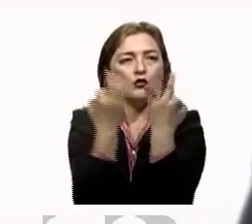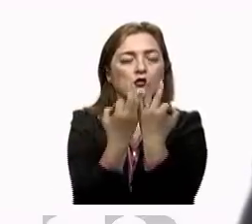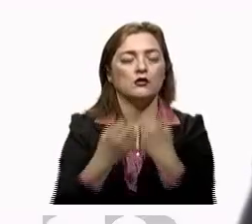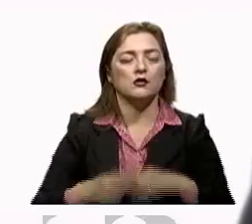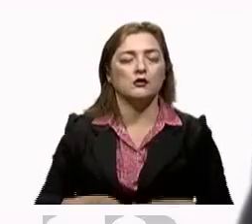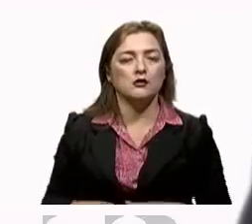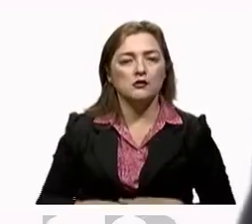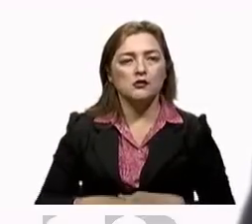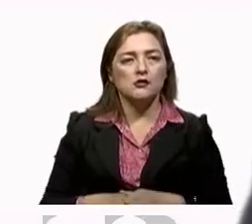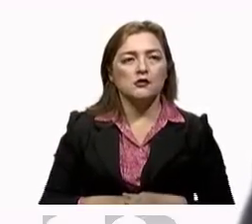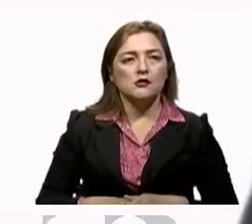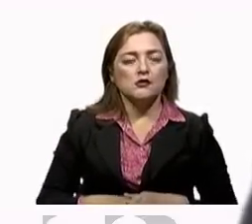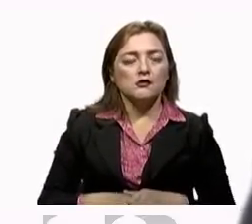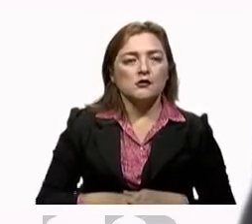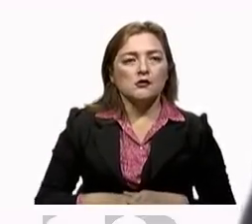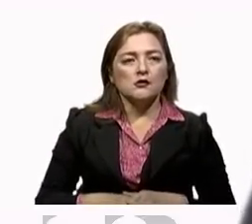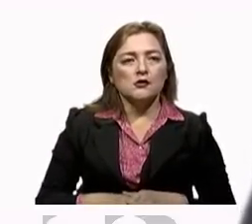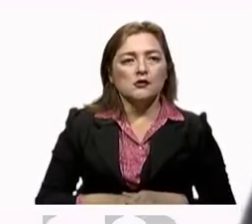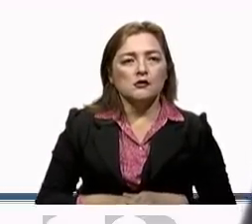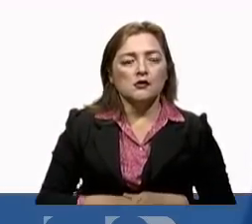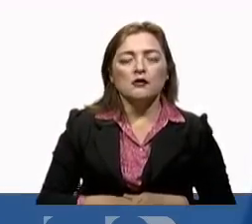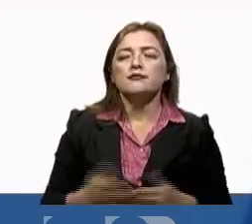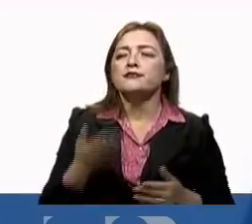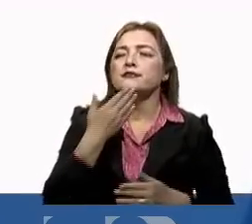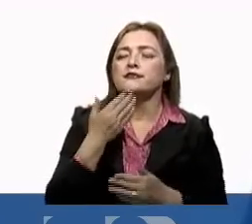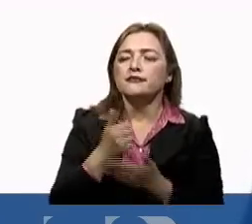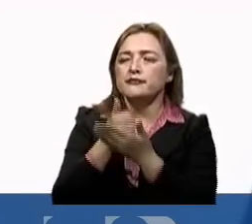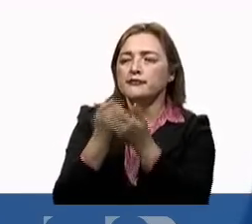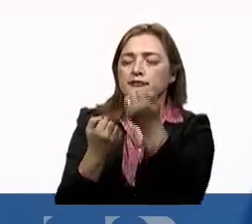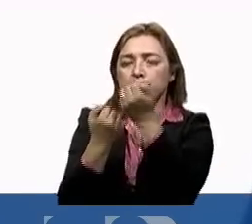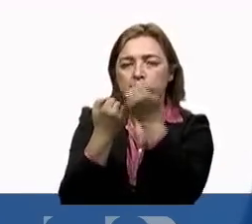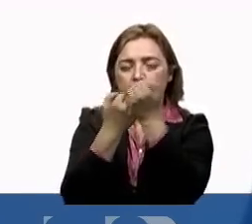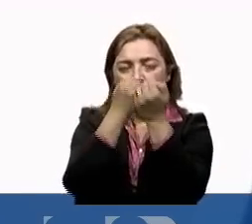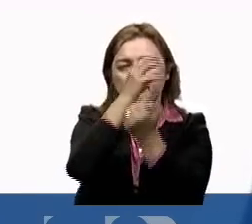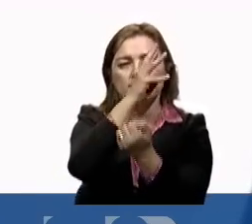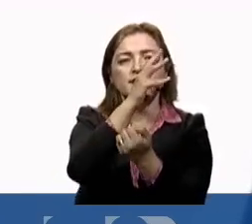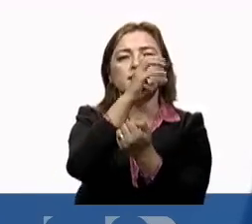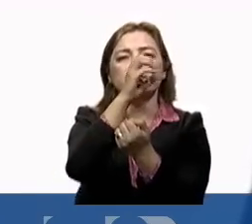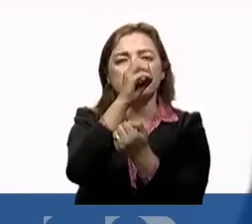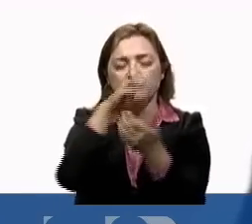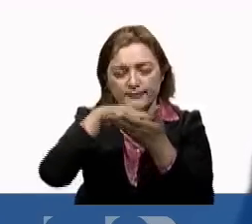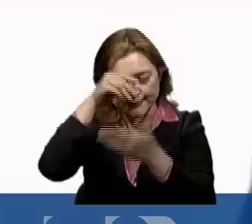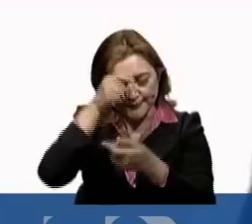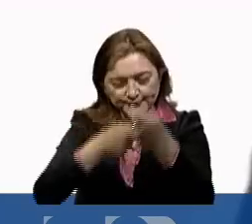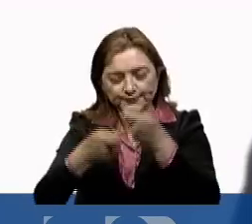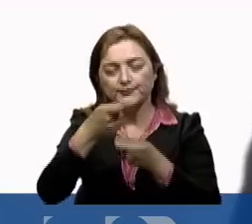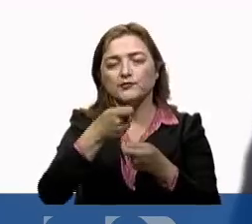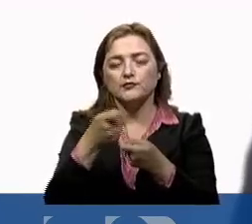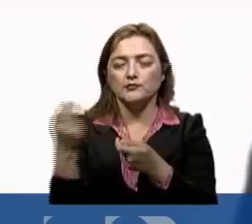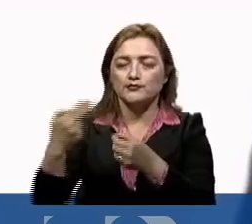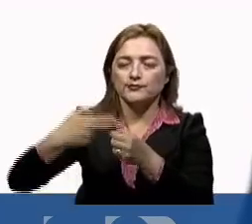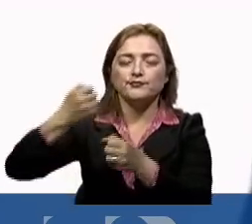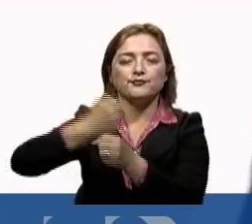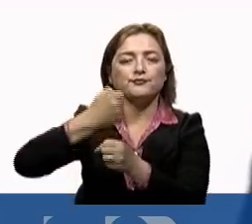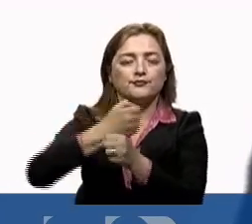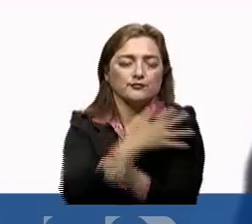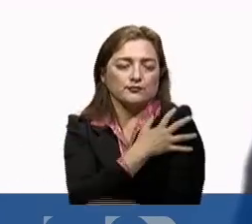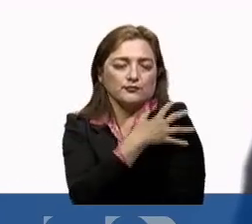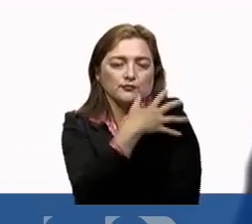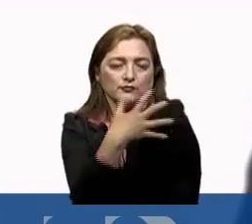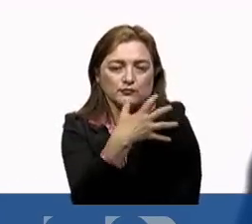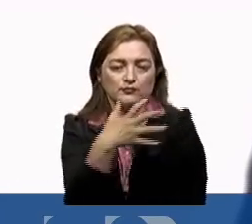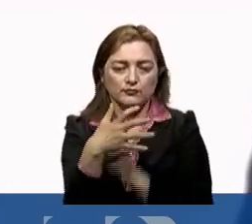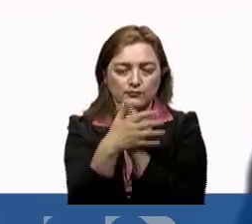ejercicio hemos vinculado a 60 emprendedores. 60 emprendedores que durante meses han venido trabajando con nosotros en el fortalecimiento